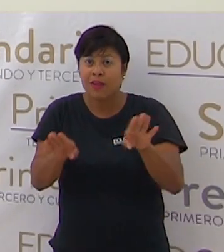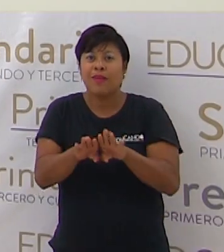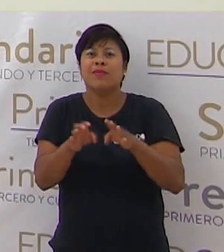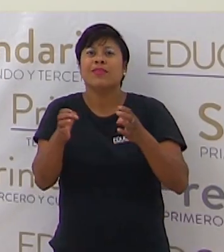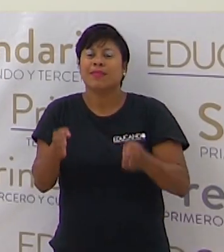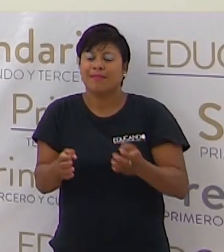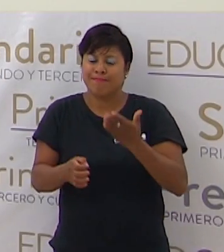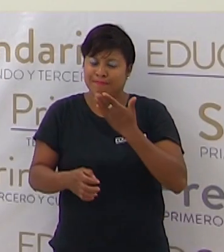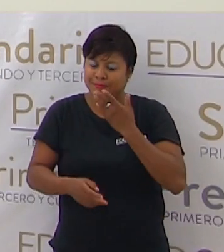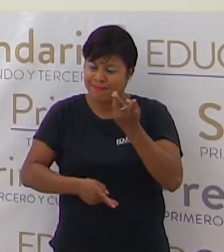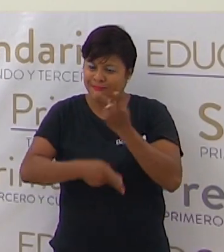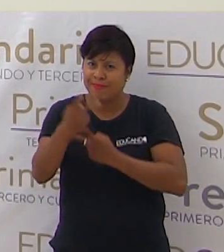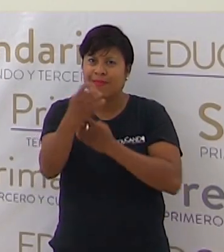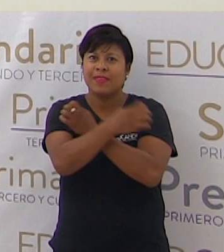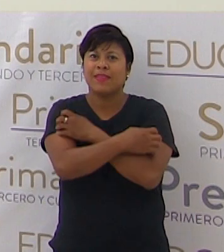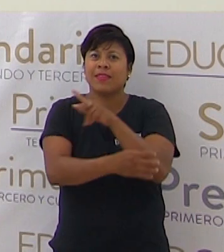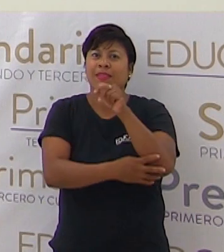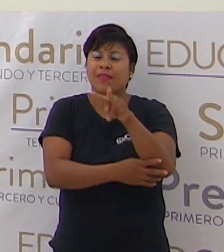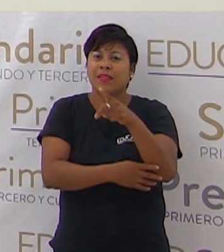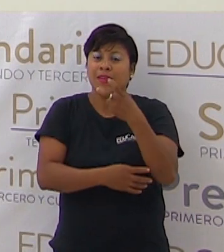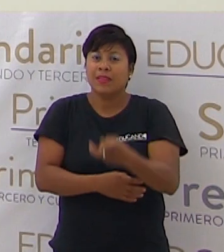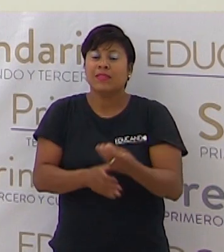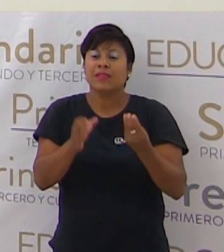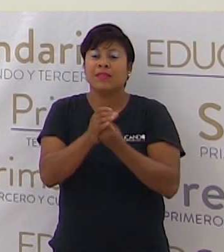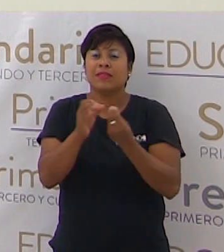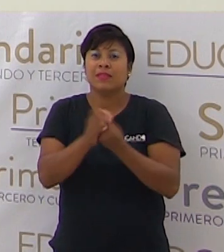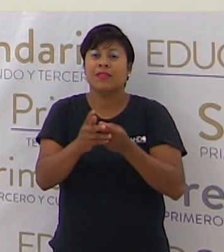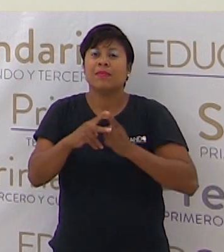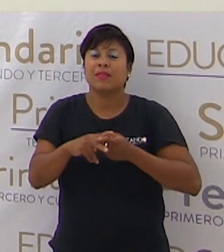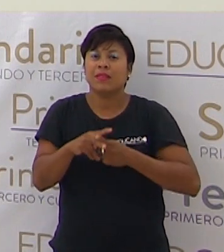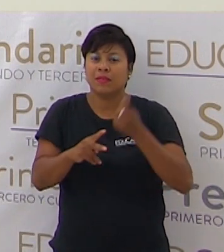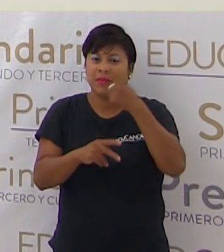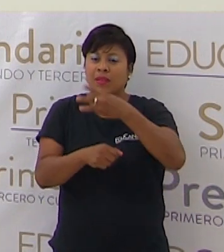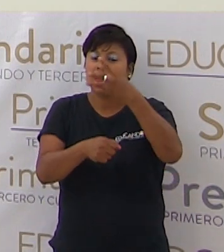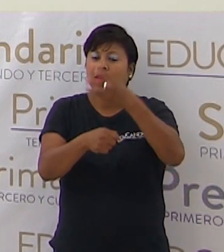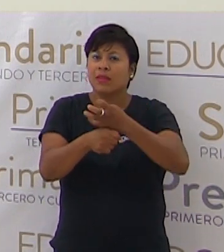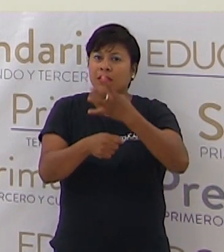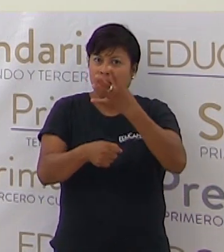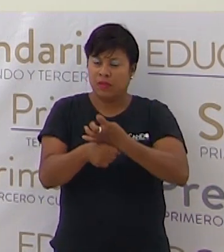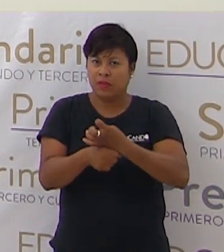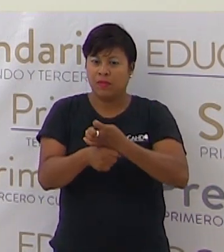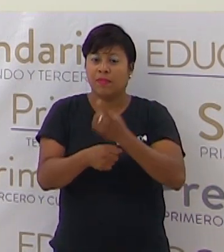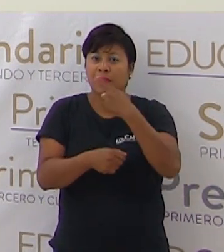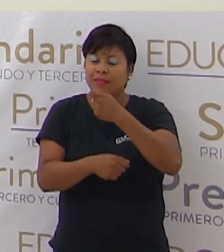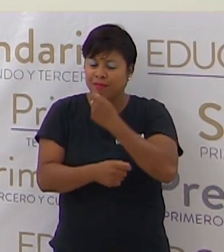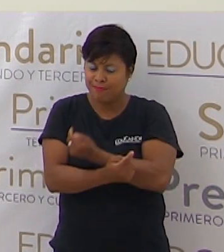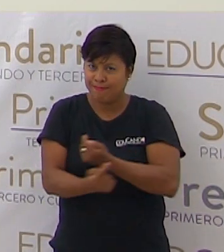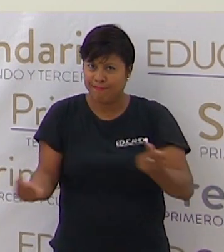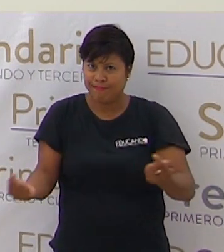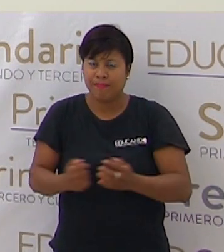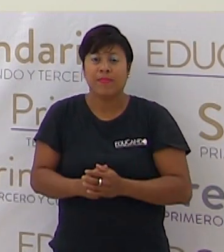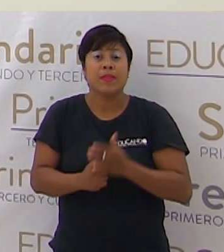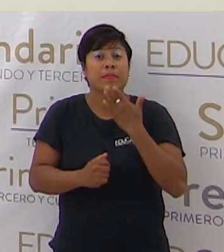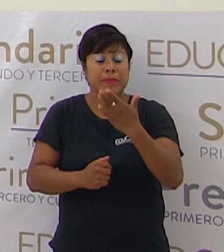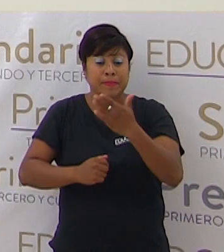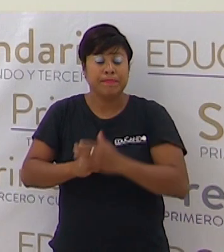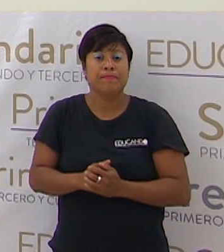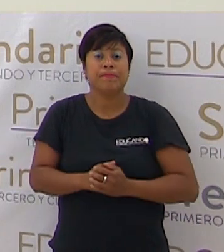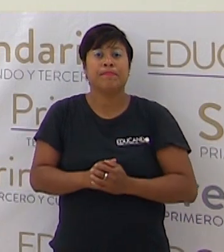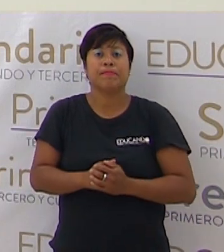¿cómo estás? Bienvenido a Educando TV, a esta sesión de matemáticas para tercer y cuarto grado de primaria.